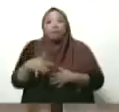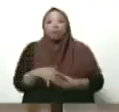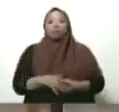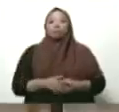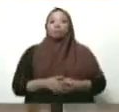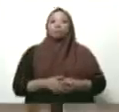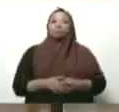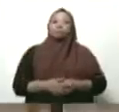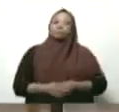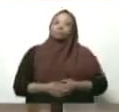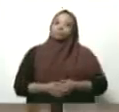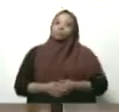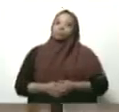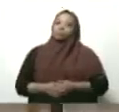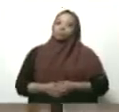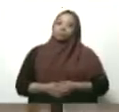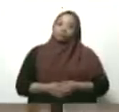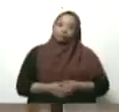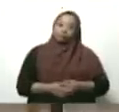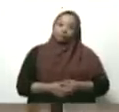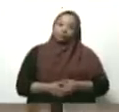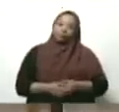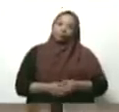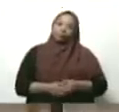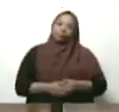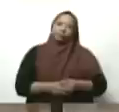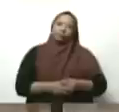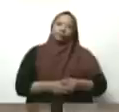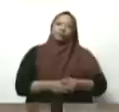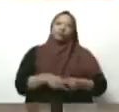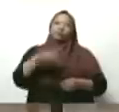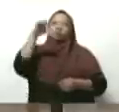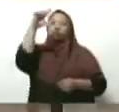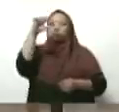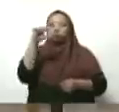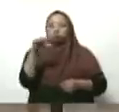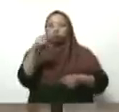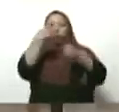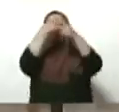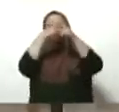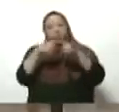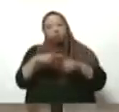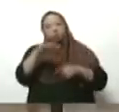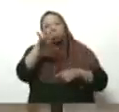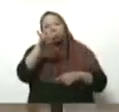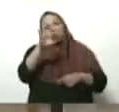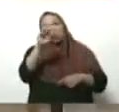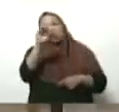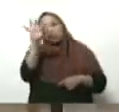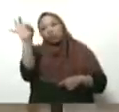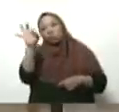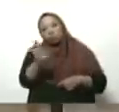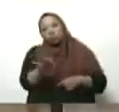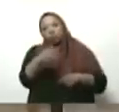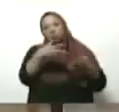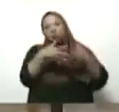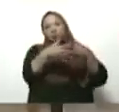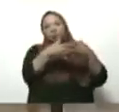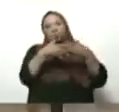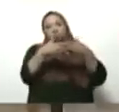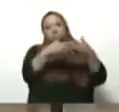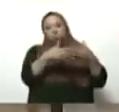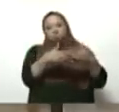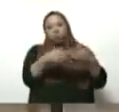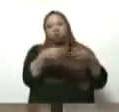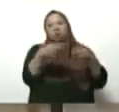por lo tanto pudiéramos decir que se redujo un 40% en eeuu y en un 25 en europa según